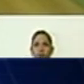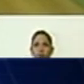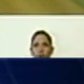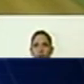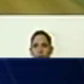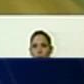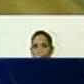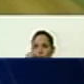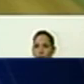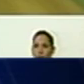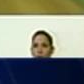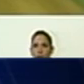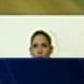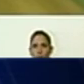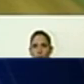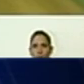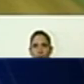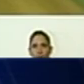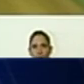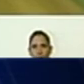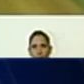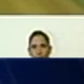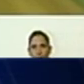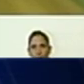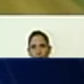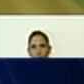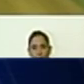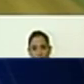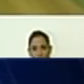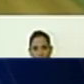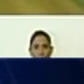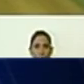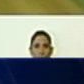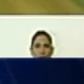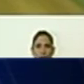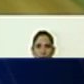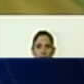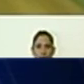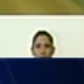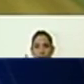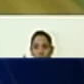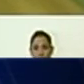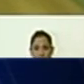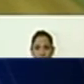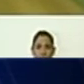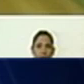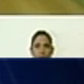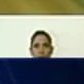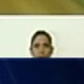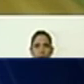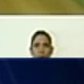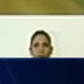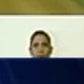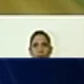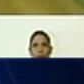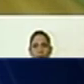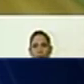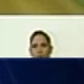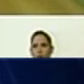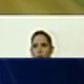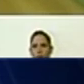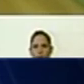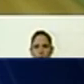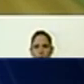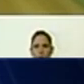a estas reuniones. En estos meses, el 1 de mayo, por ejemplo, prohibición